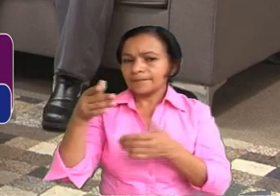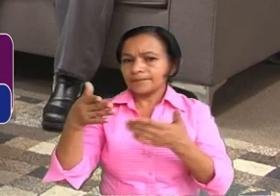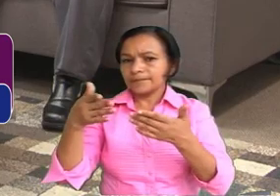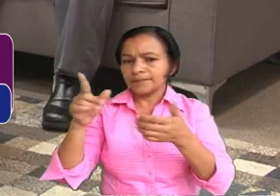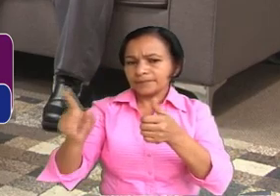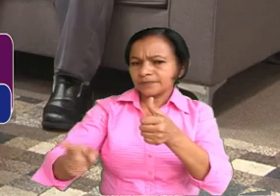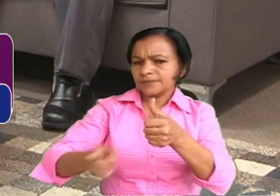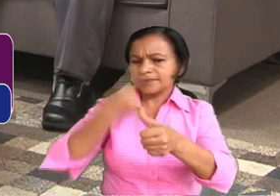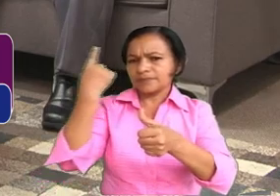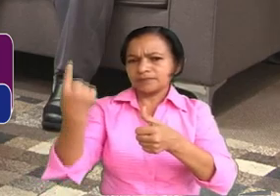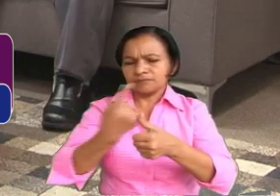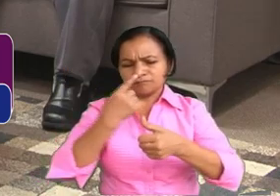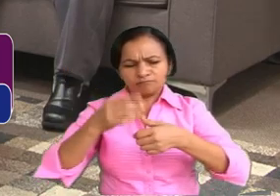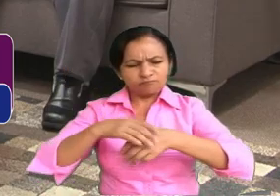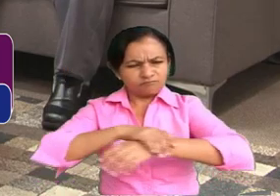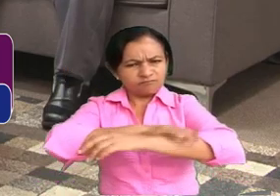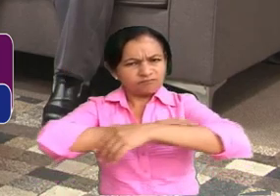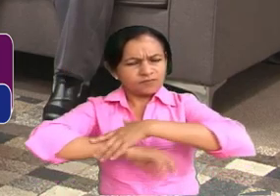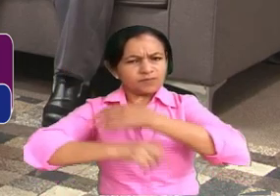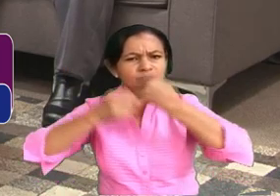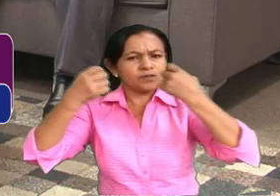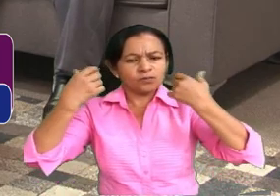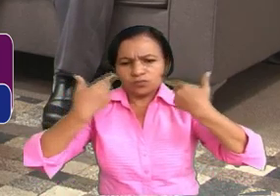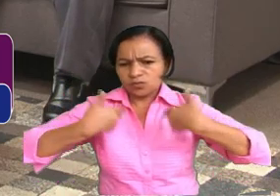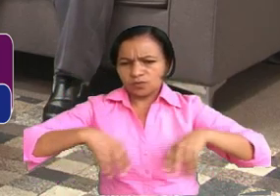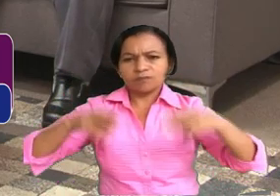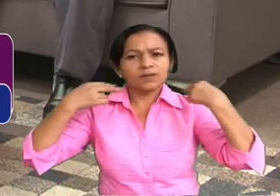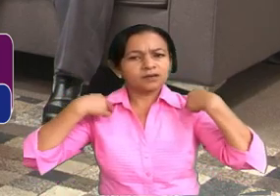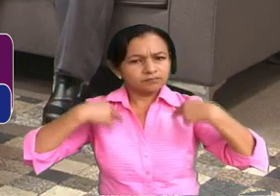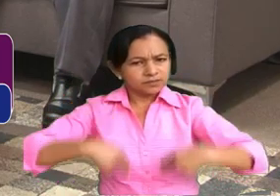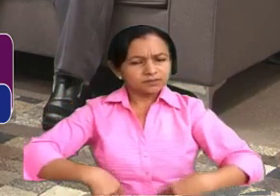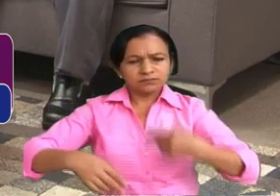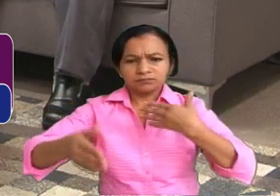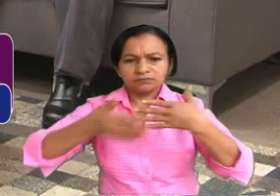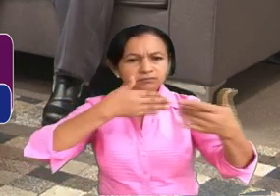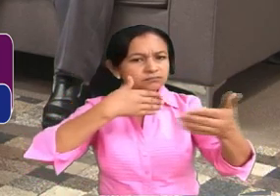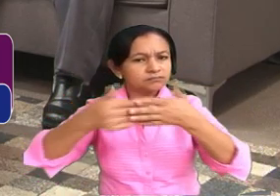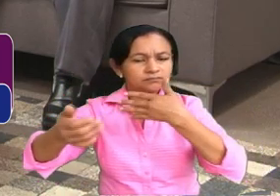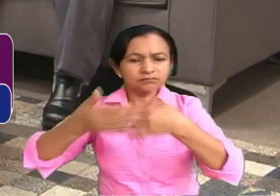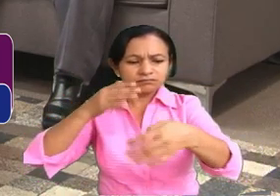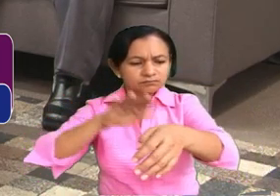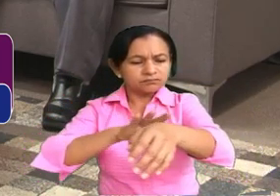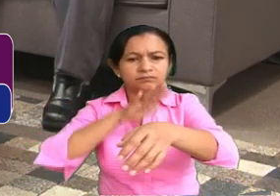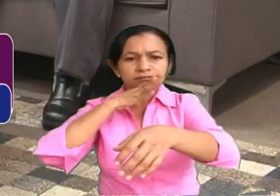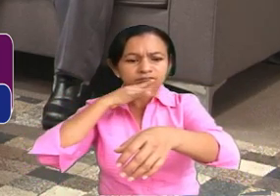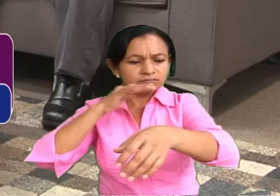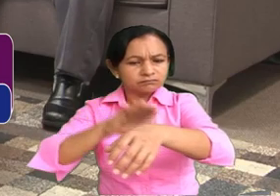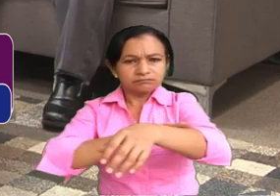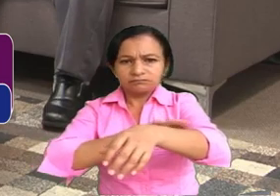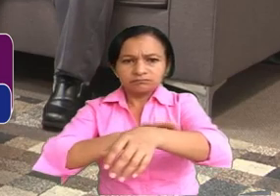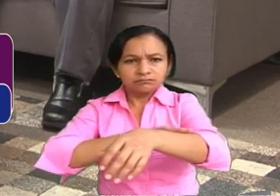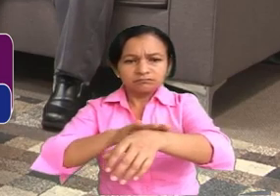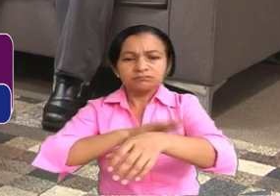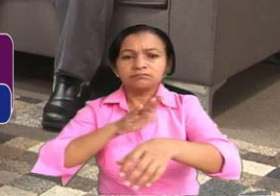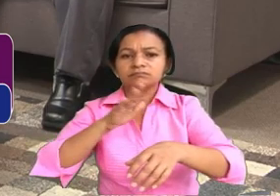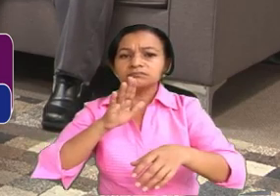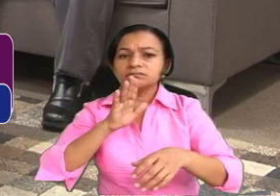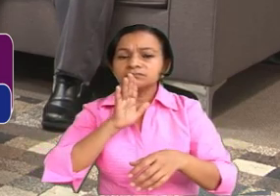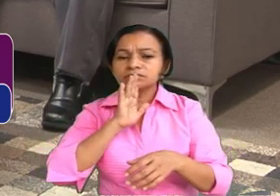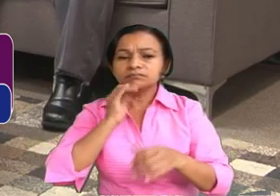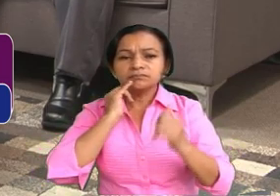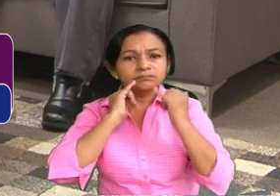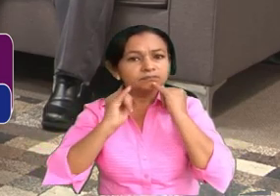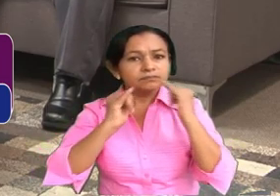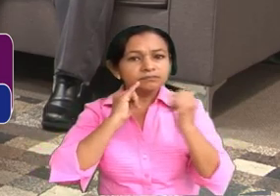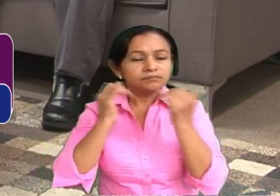pues, de que son humanos como cualquiera, independientemente del color de su piel o de la lengua que ellos hablaran,